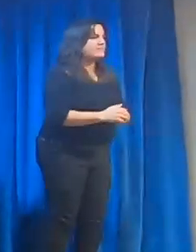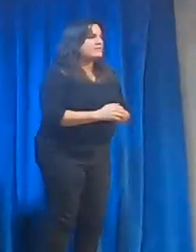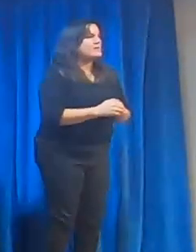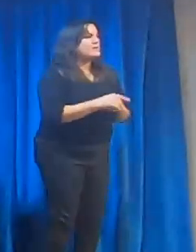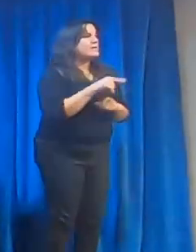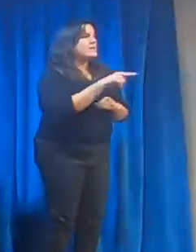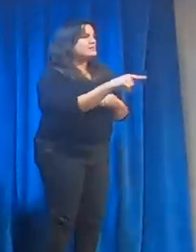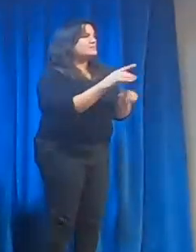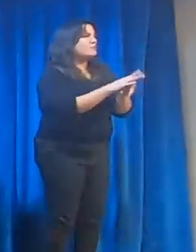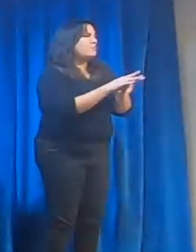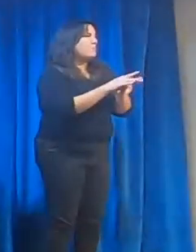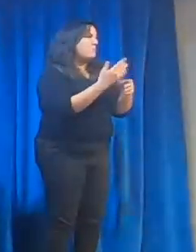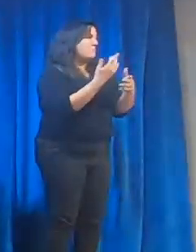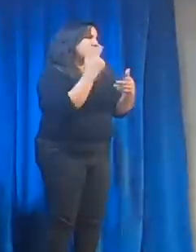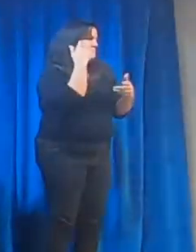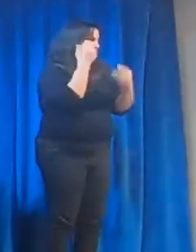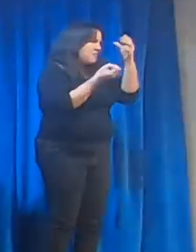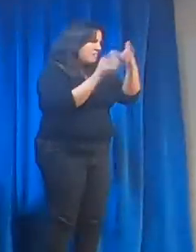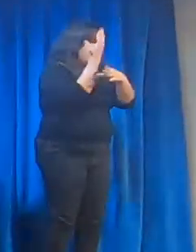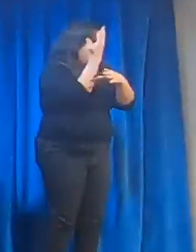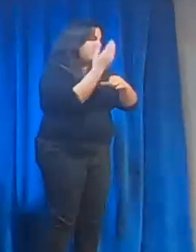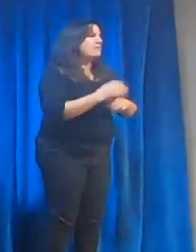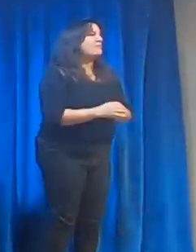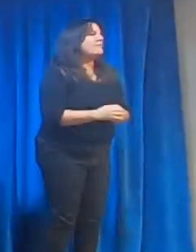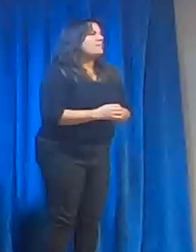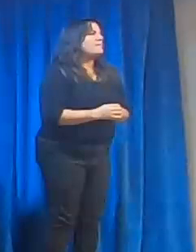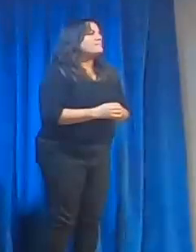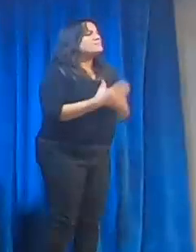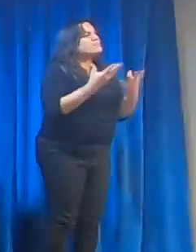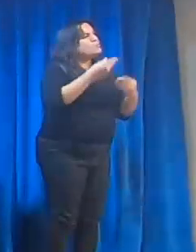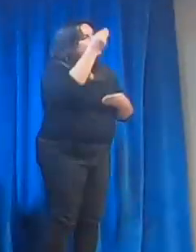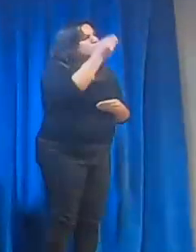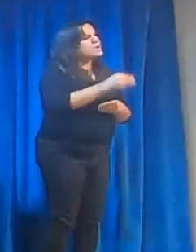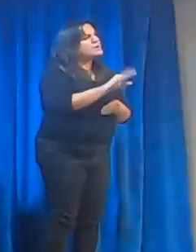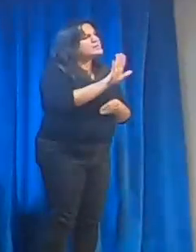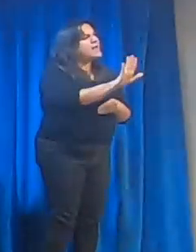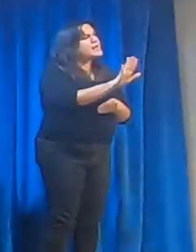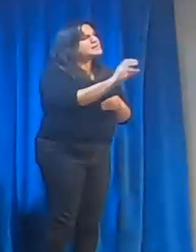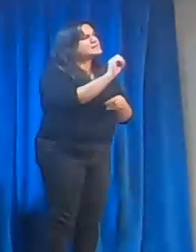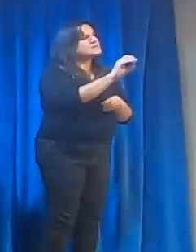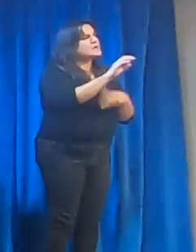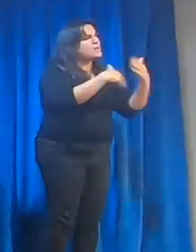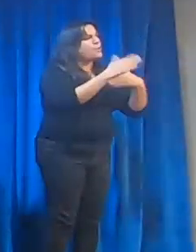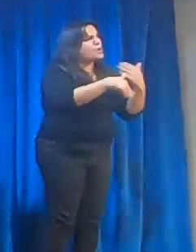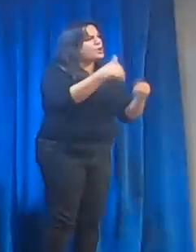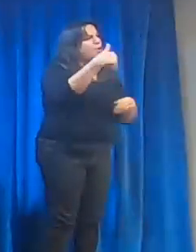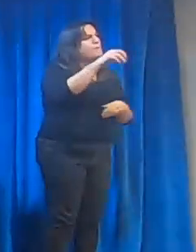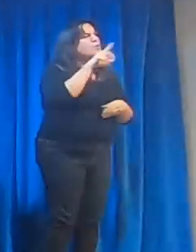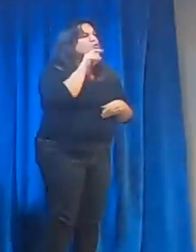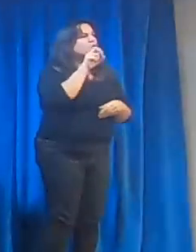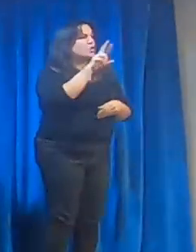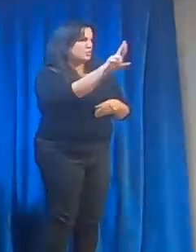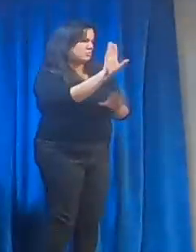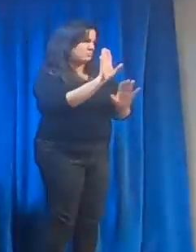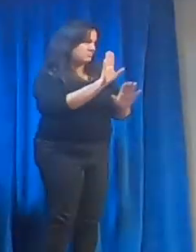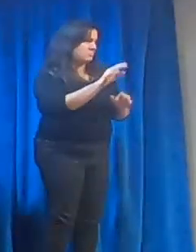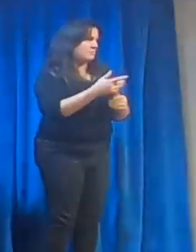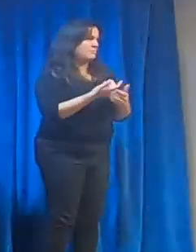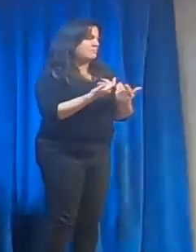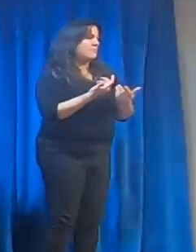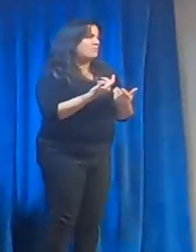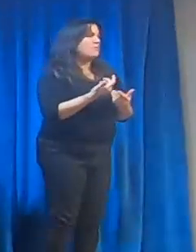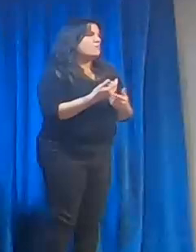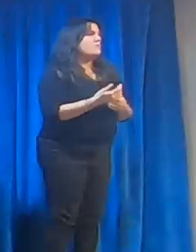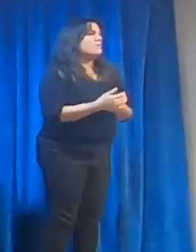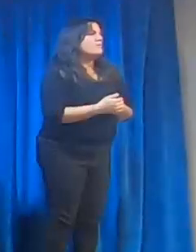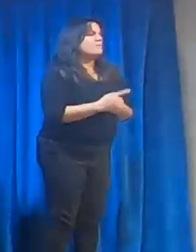representación ficcional. En muchos casos se le dice juego motor, ¿no? Cuando corren así, empezamos juego motores, pero el